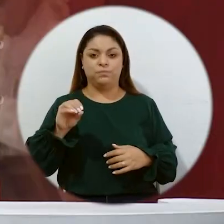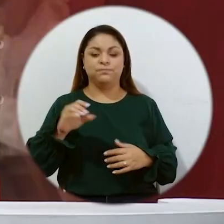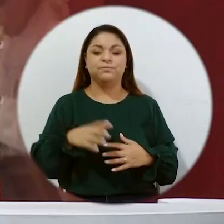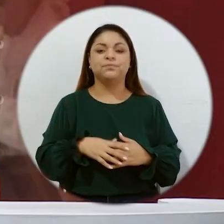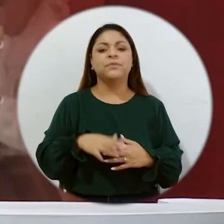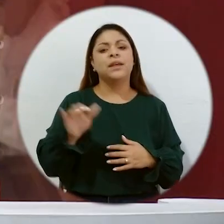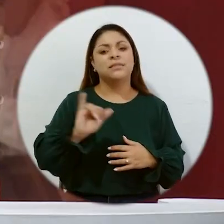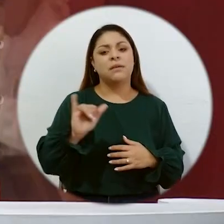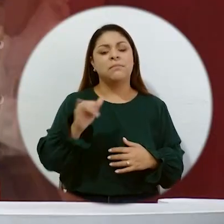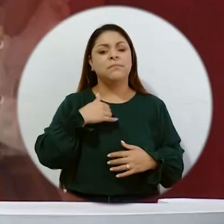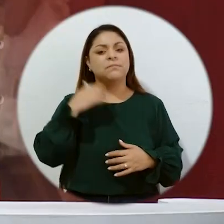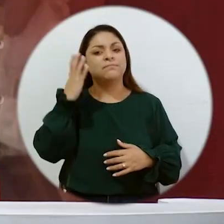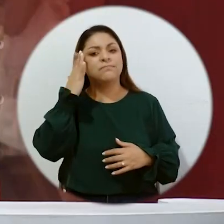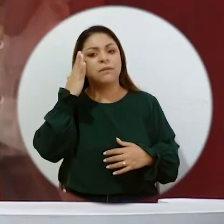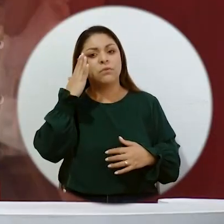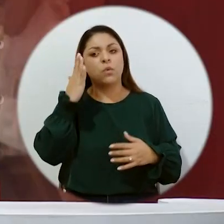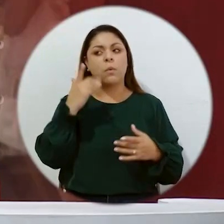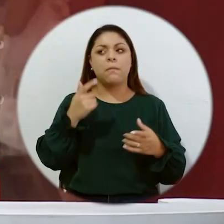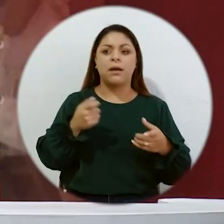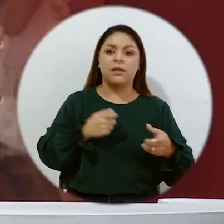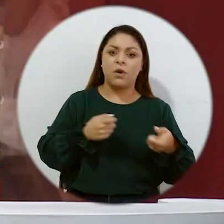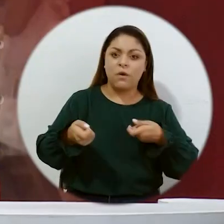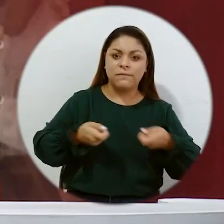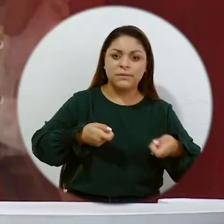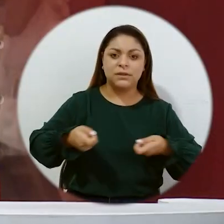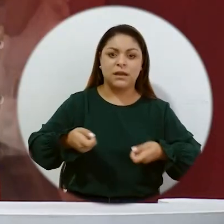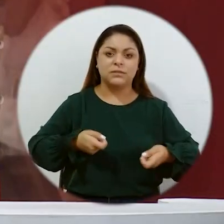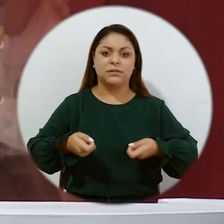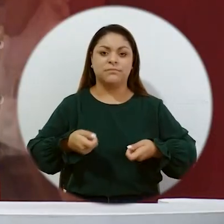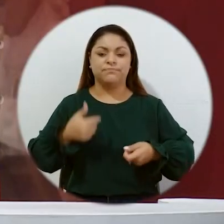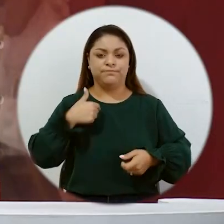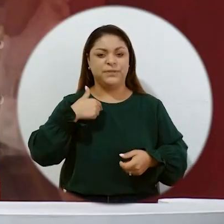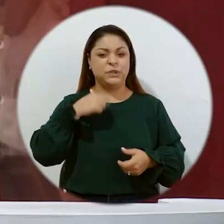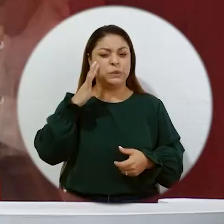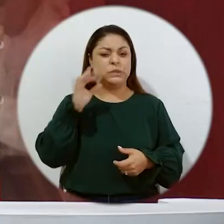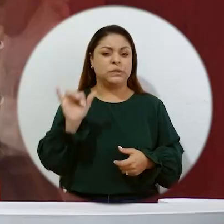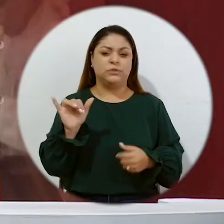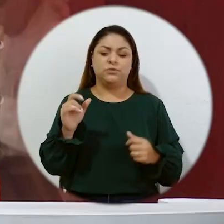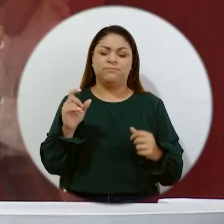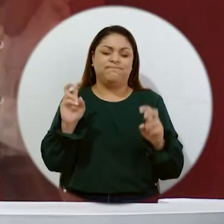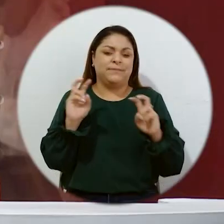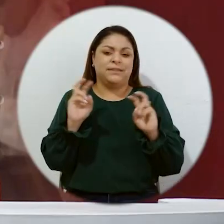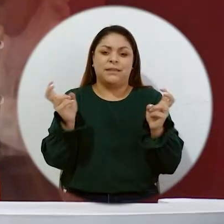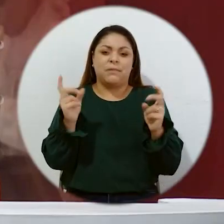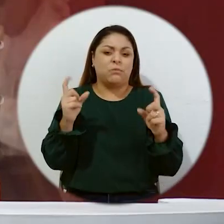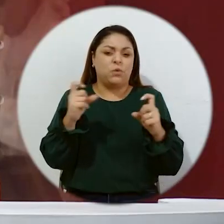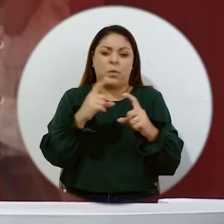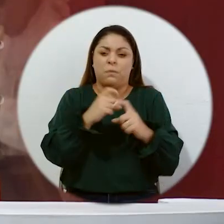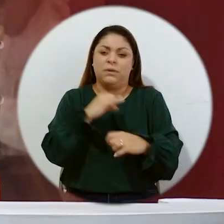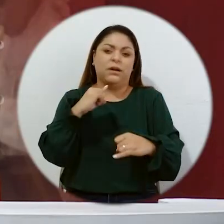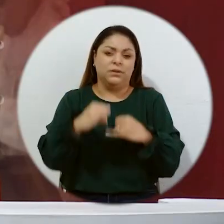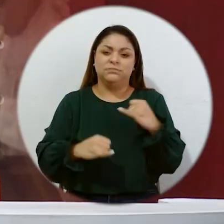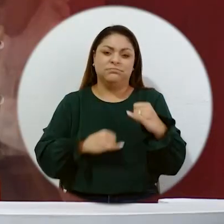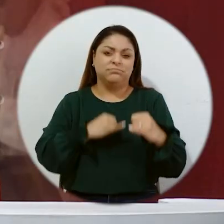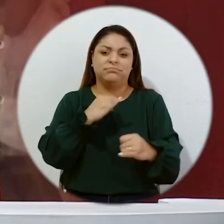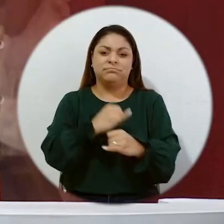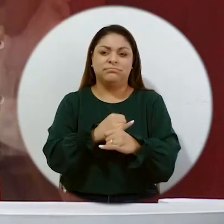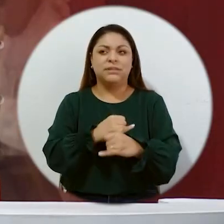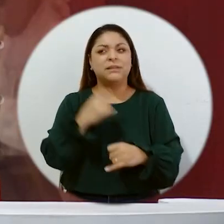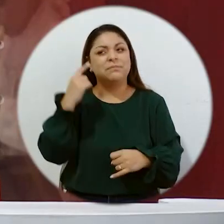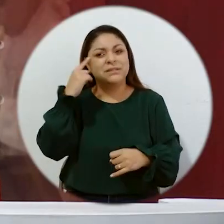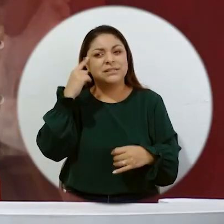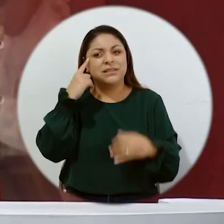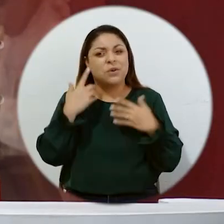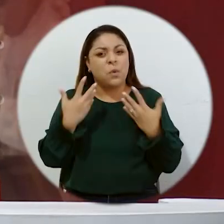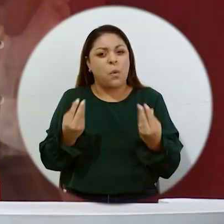me preocupa respecto a la gobernanza, creo que es un tema muy complejo realmente a nivel internacional,